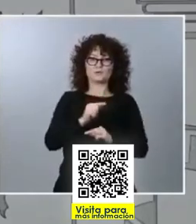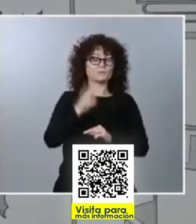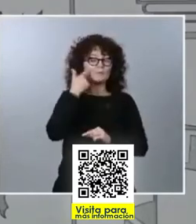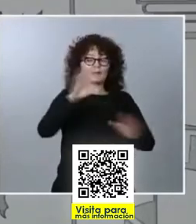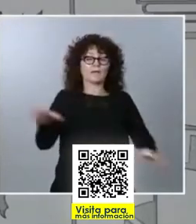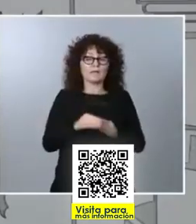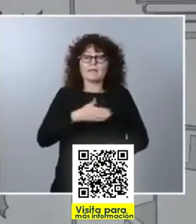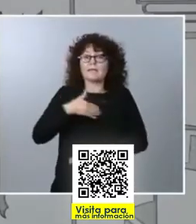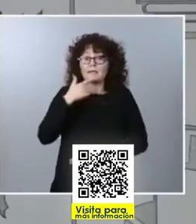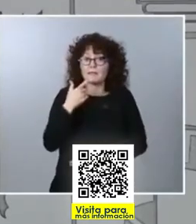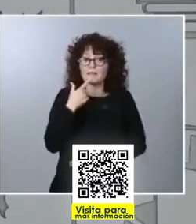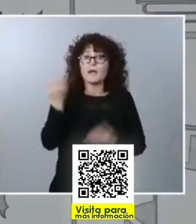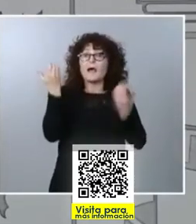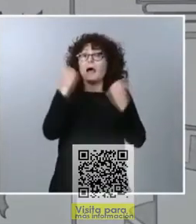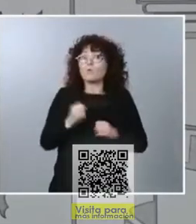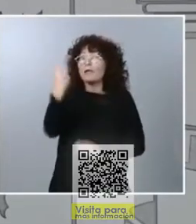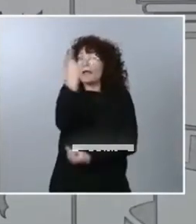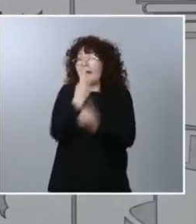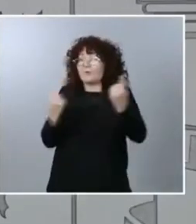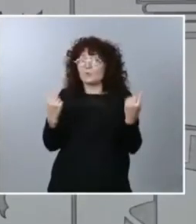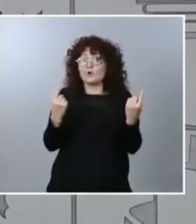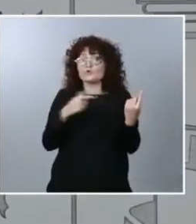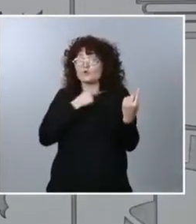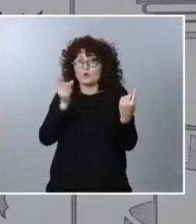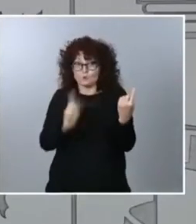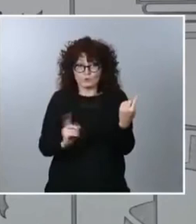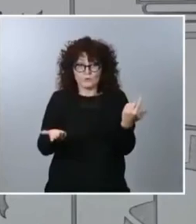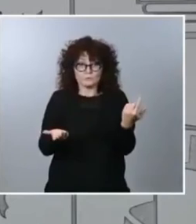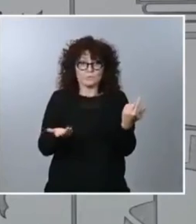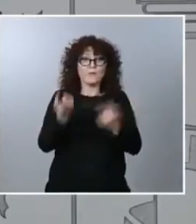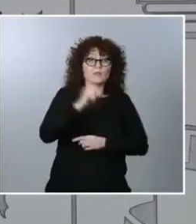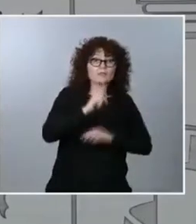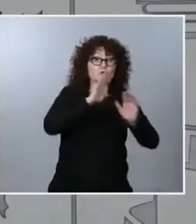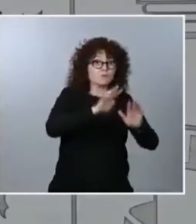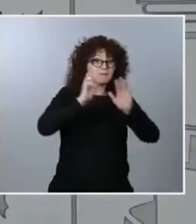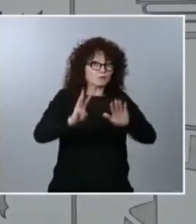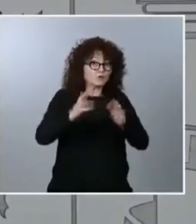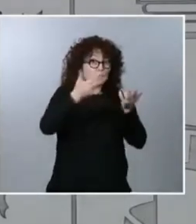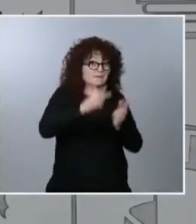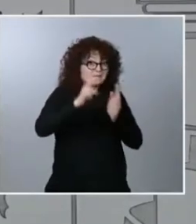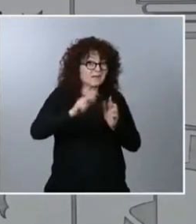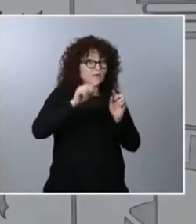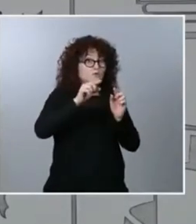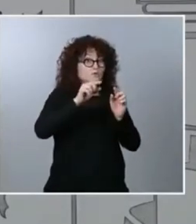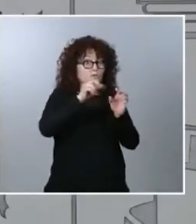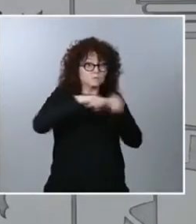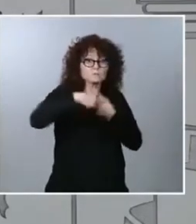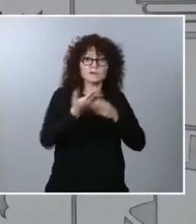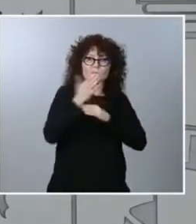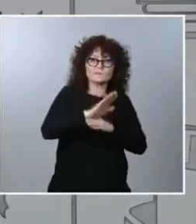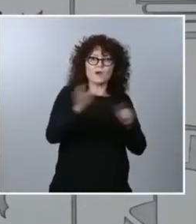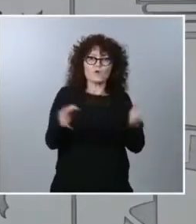mal que le pese a algunos esos 198 escaños en los que están distintos partidos de izquierdas y de